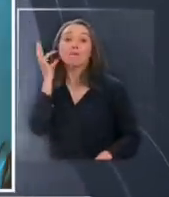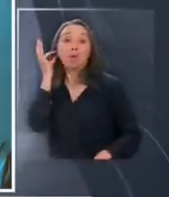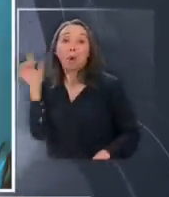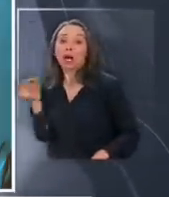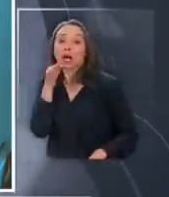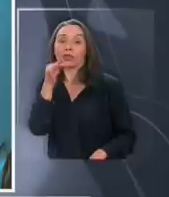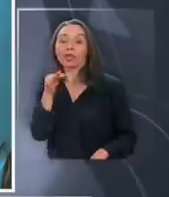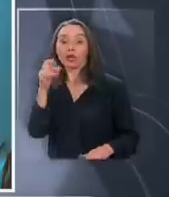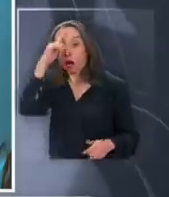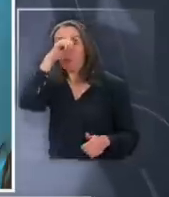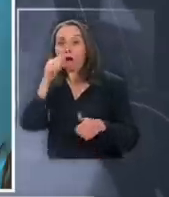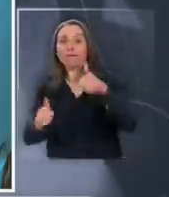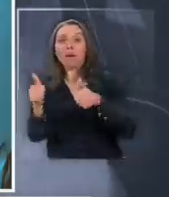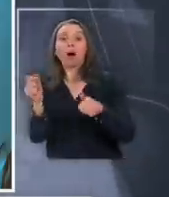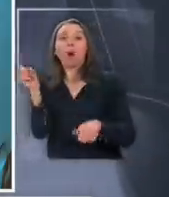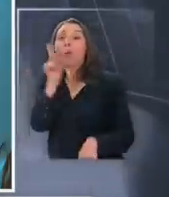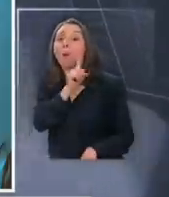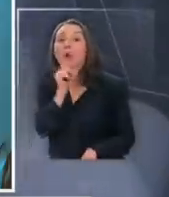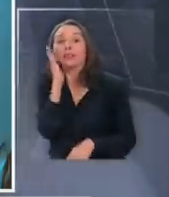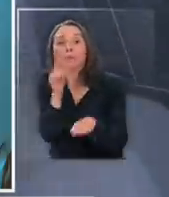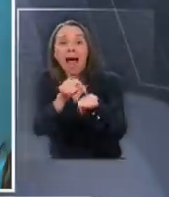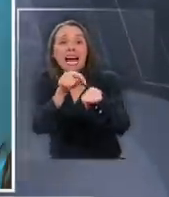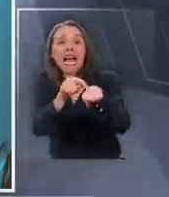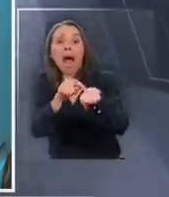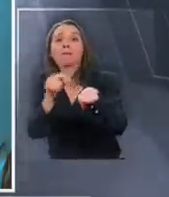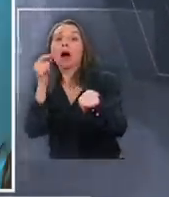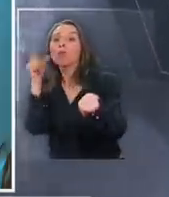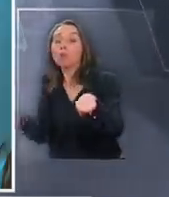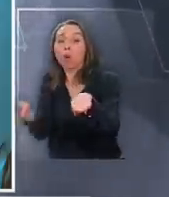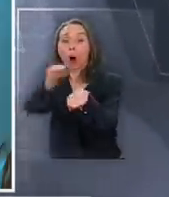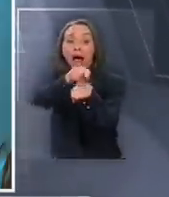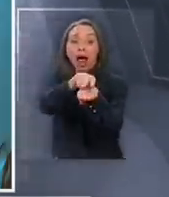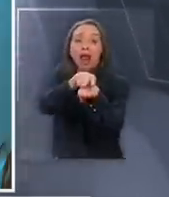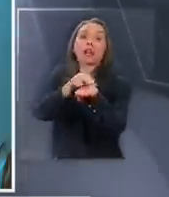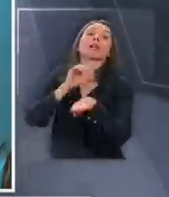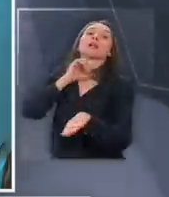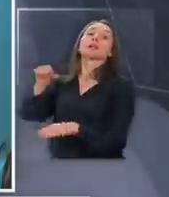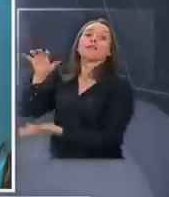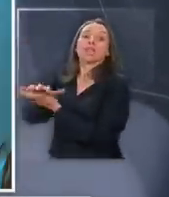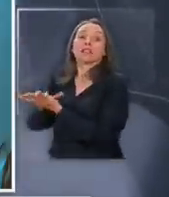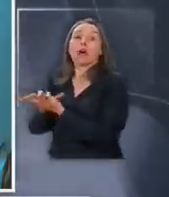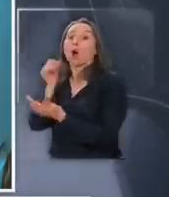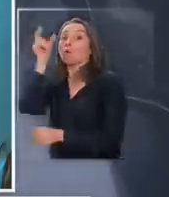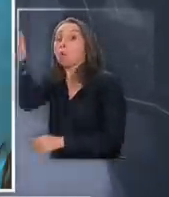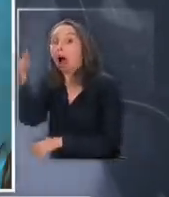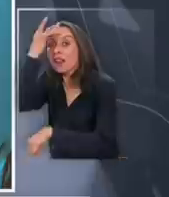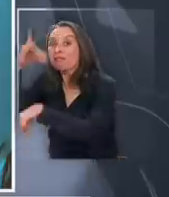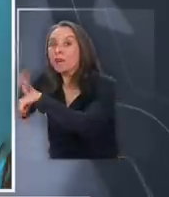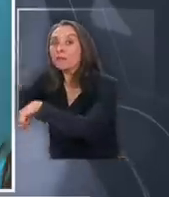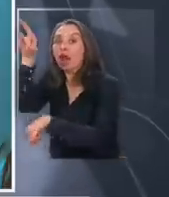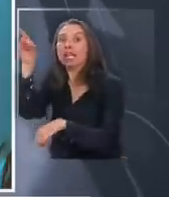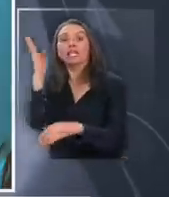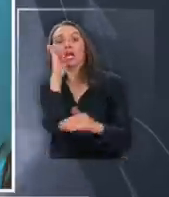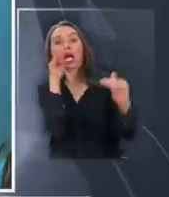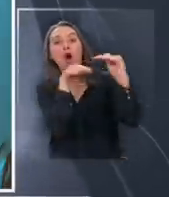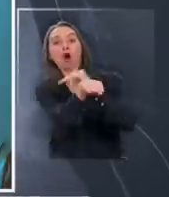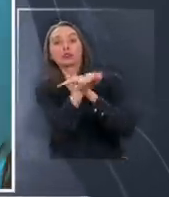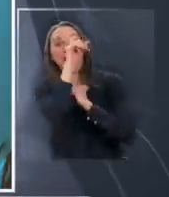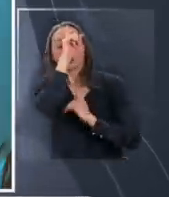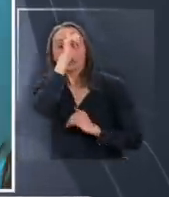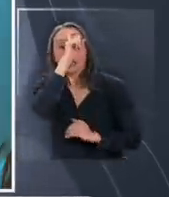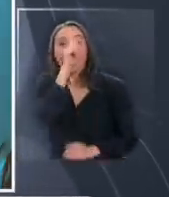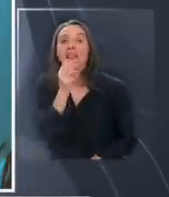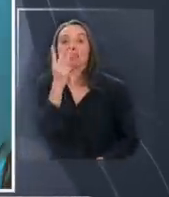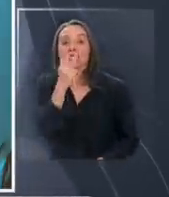ella, el dilema de la última cama, que es decir, a qué paciente podemos ventilar, a qué paciente podemos internar. Y hay al menos 3 centros de salud en nuestra